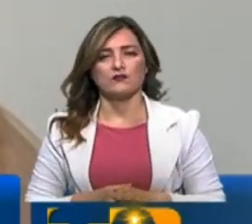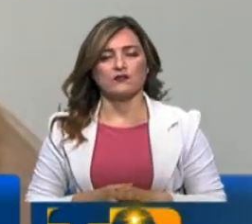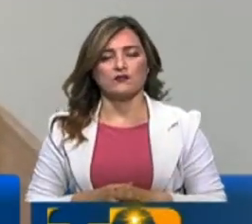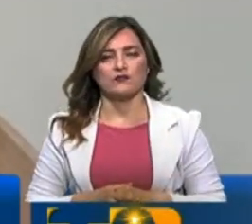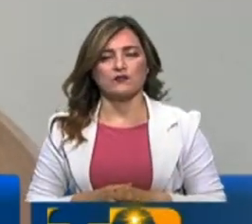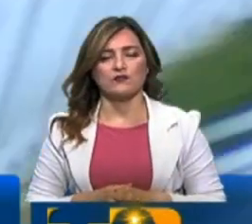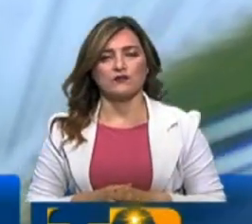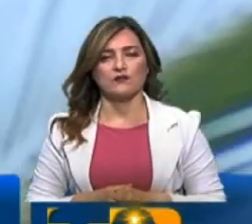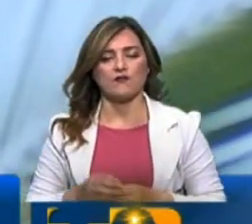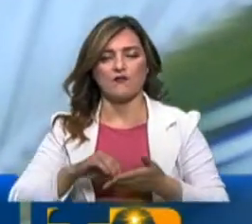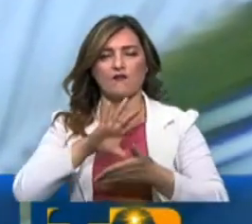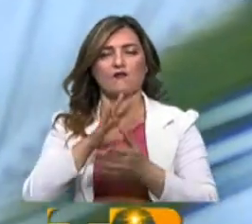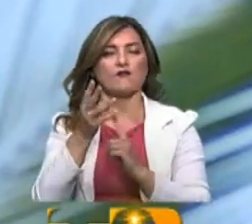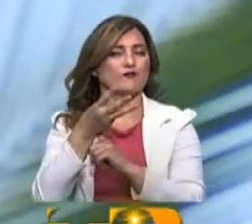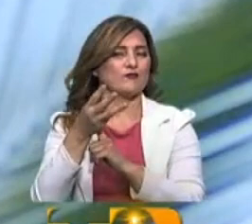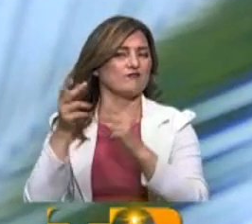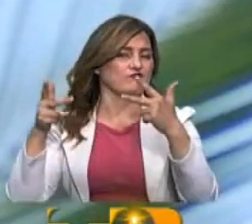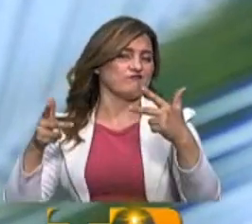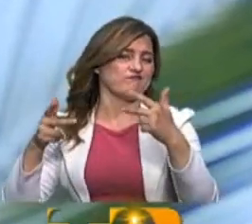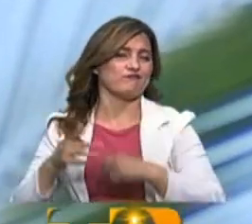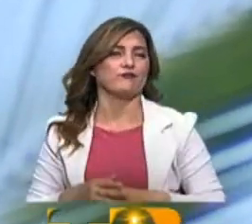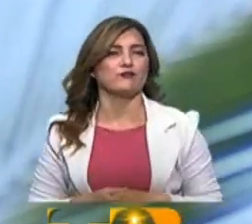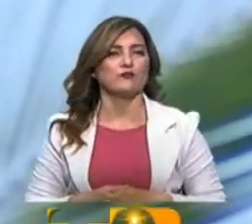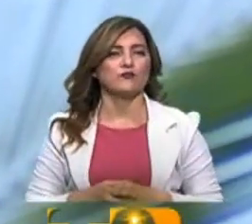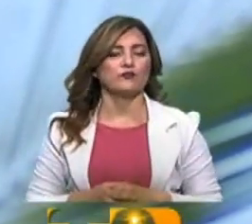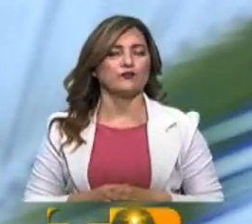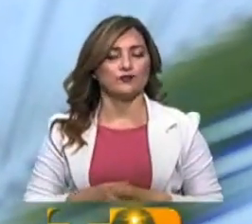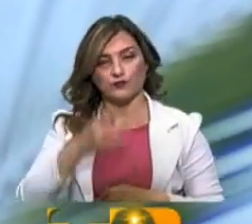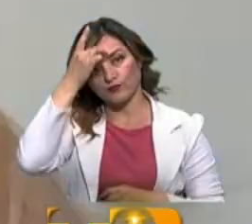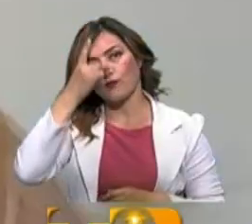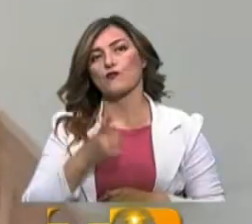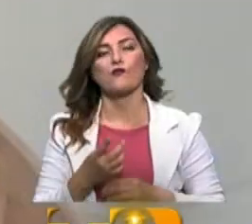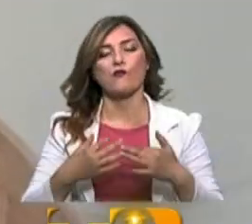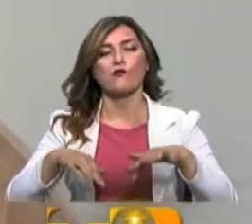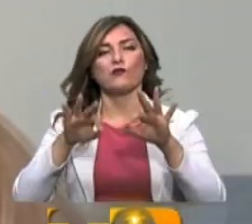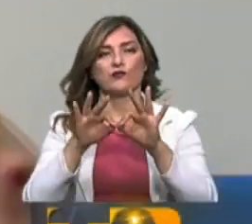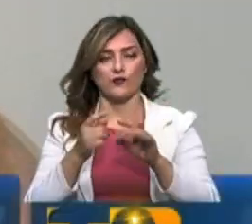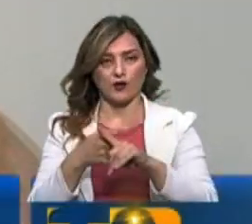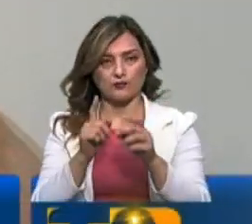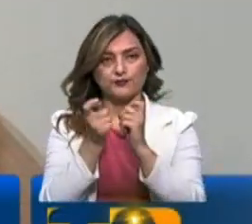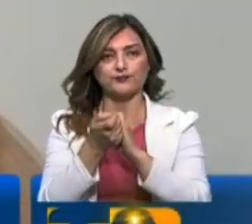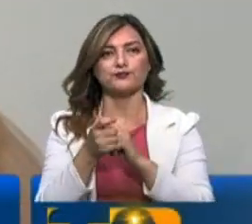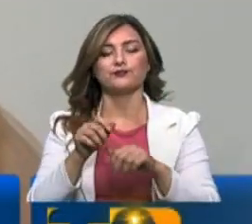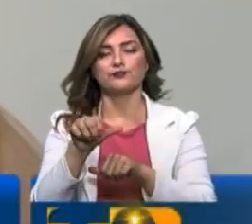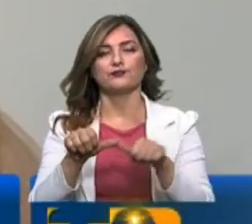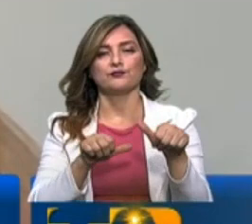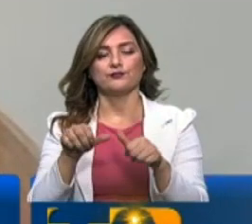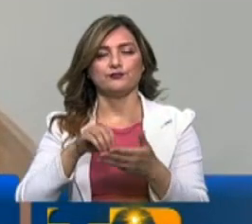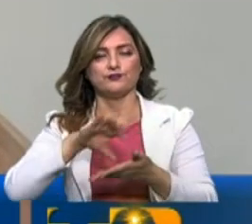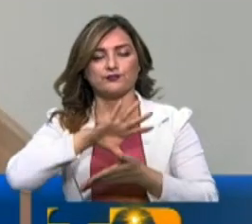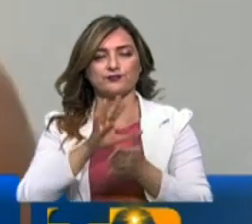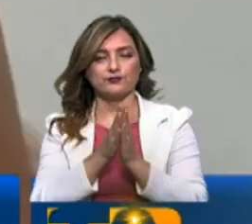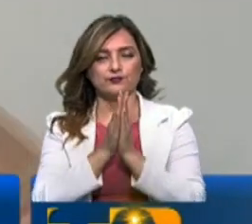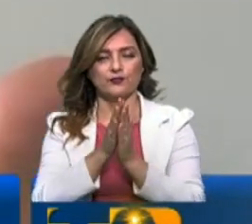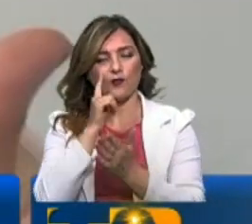de manera virtual. Por lo que consideran se deben tomar otras acciones. Creo que la administración de la Asamblea Nacional deberá